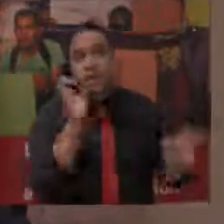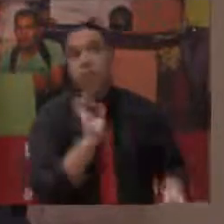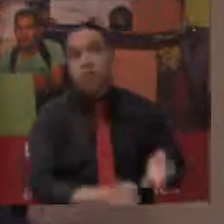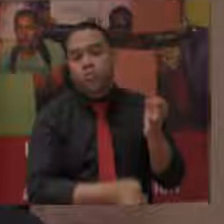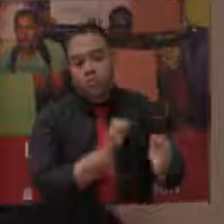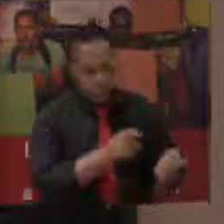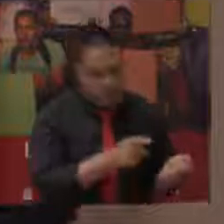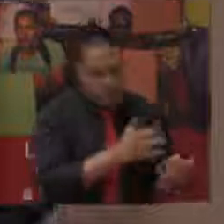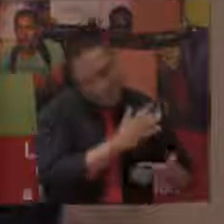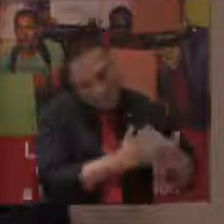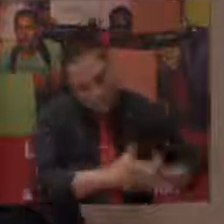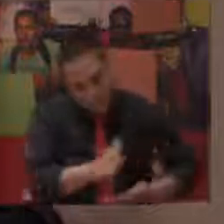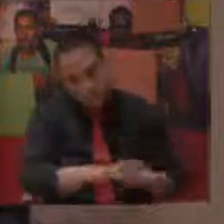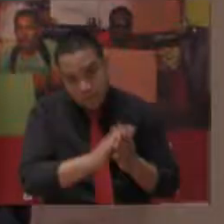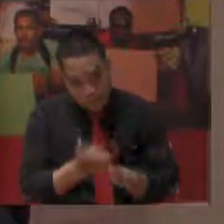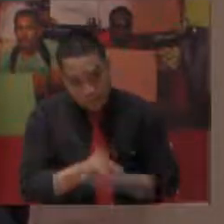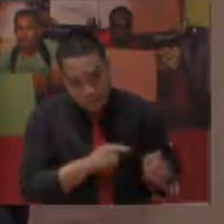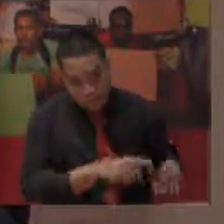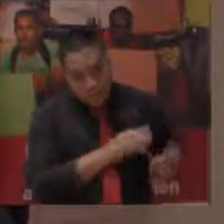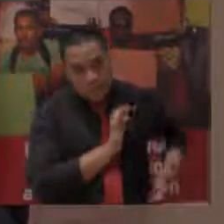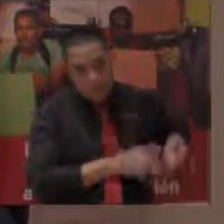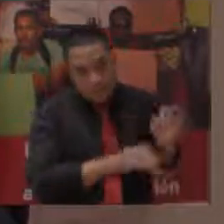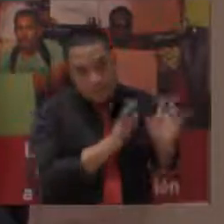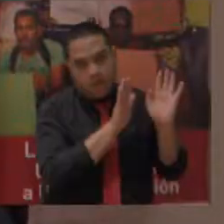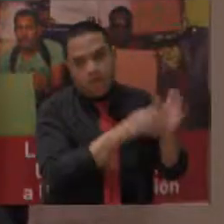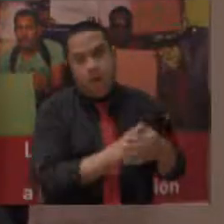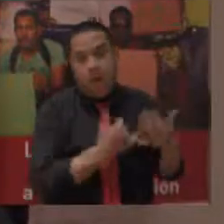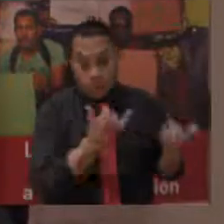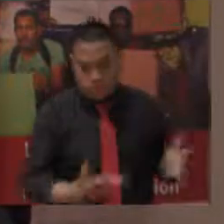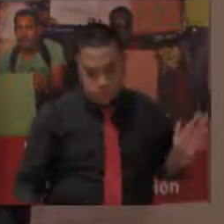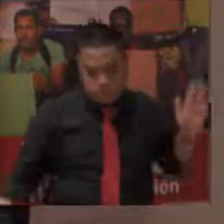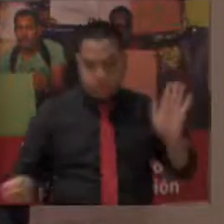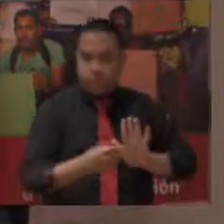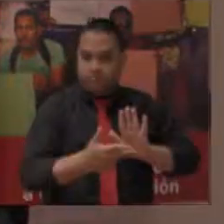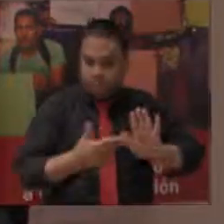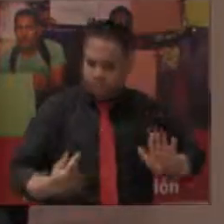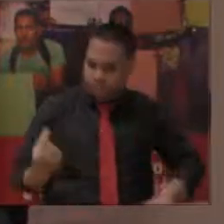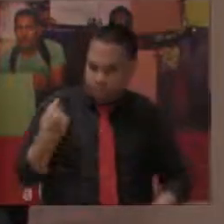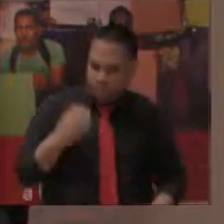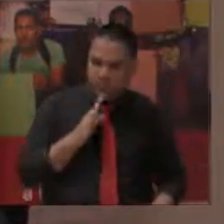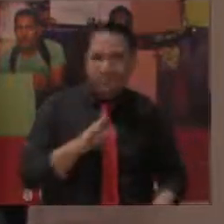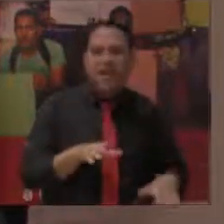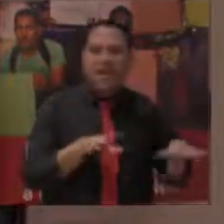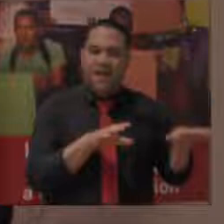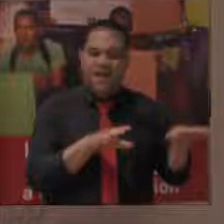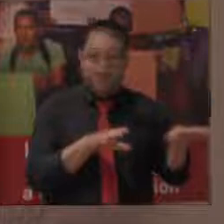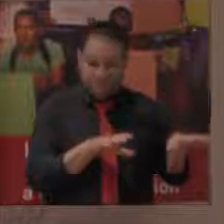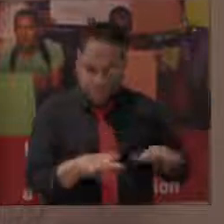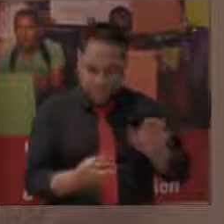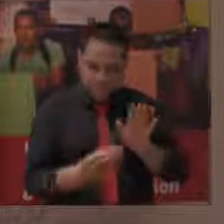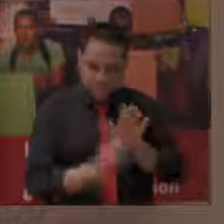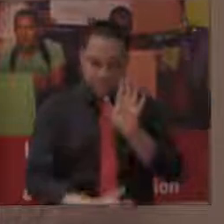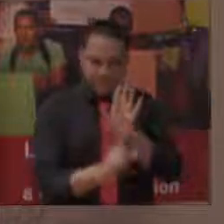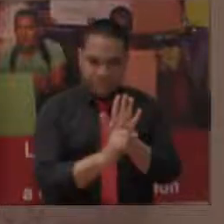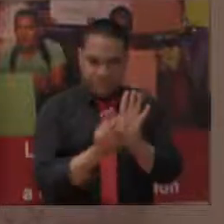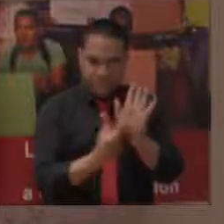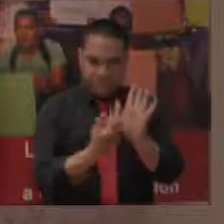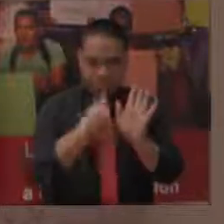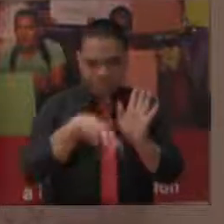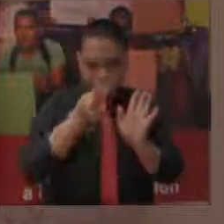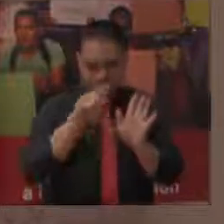hoy, si bien se elevó a rango constitucional con el acto legislativo del 2012, no existe una